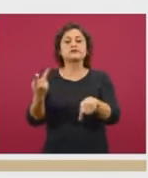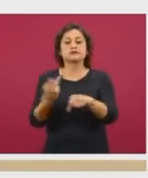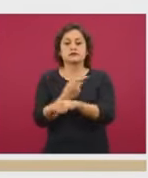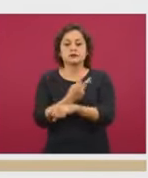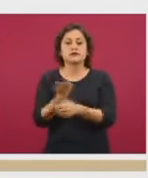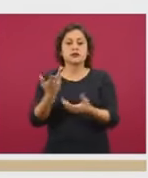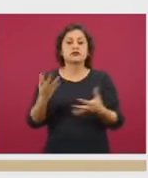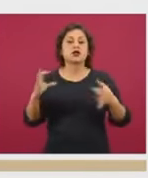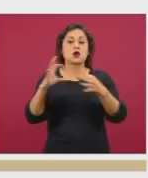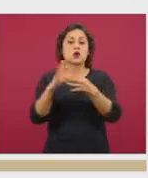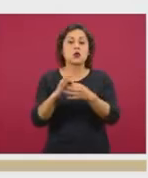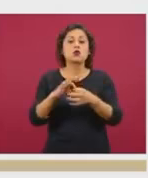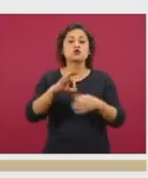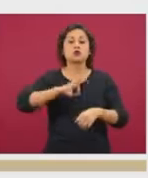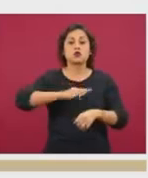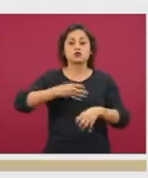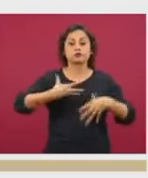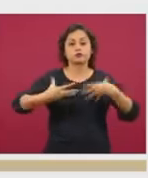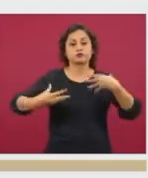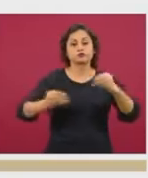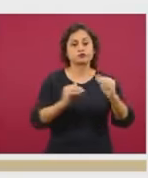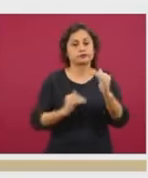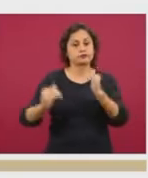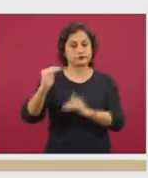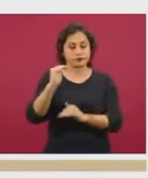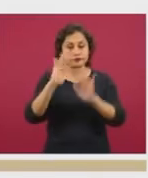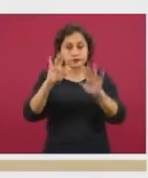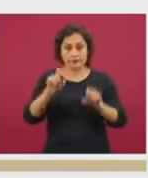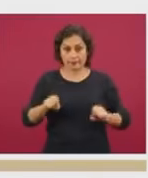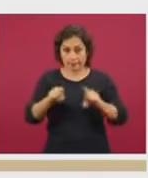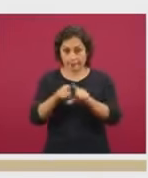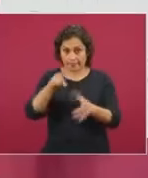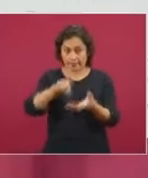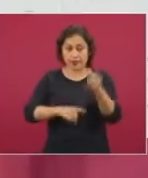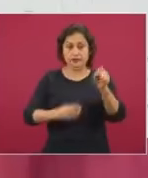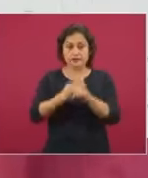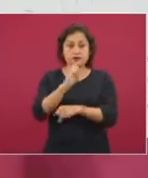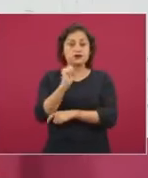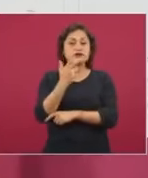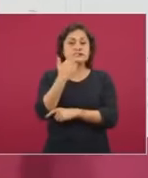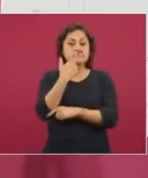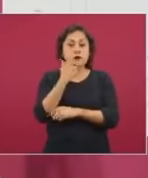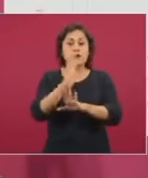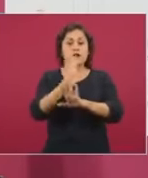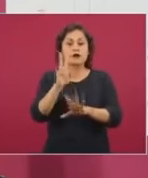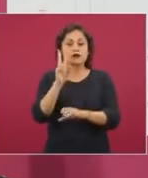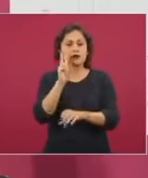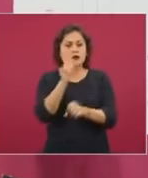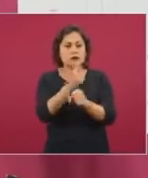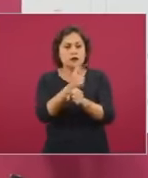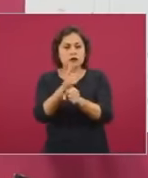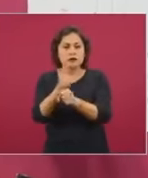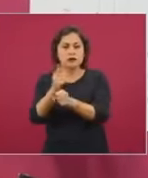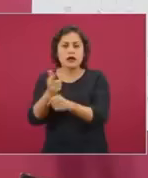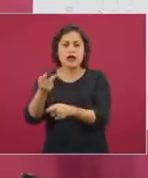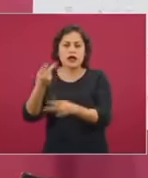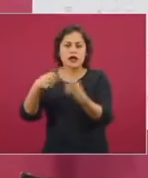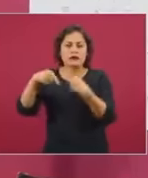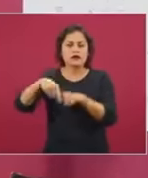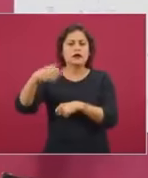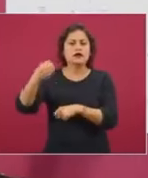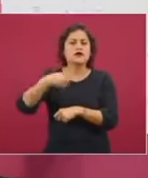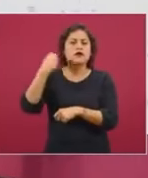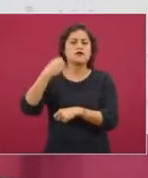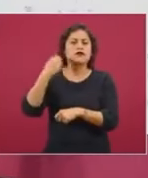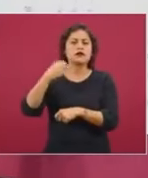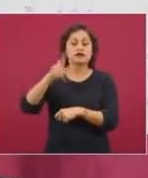por la curva epidémica que se vio. Ya en el caso de Chihuahua hemos visto, y también en las curvas que ha presentado el doctor López-Gatell los